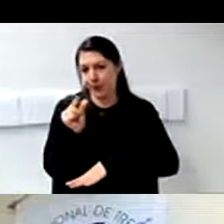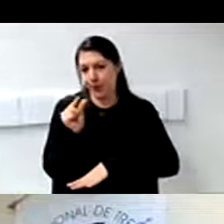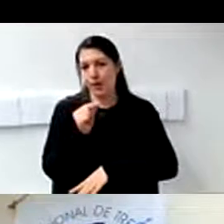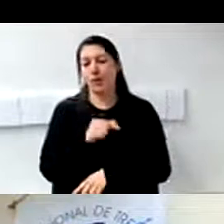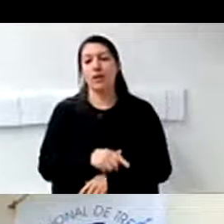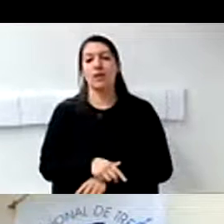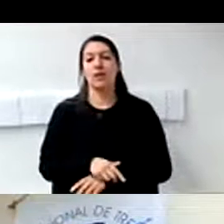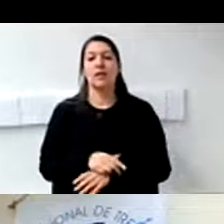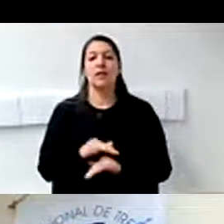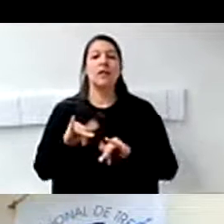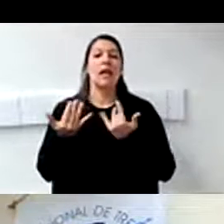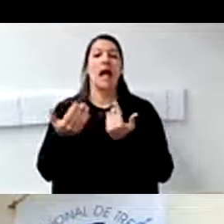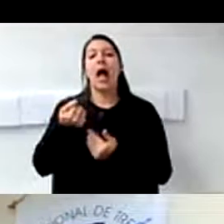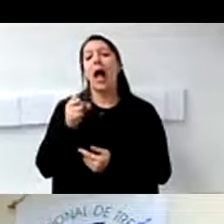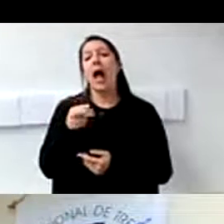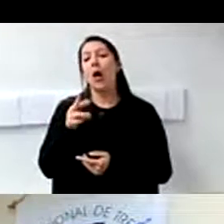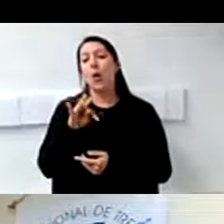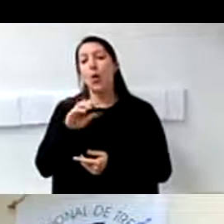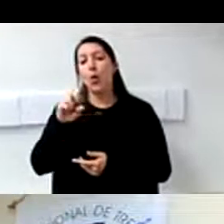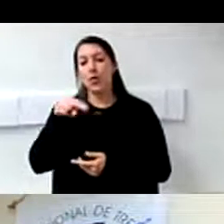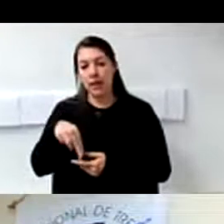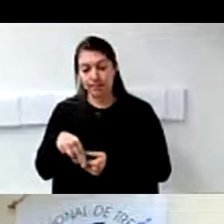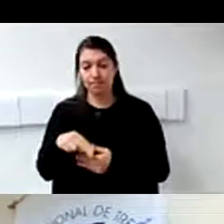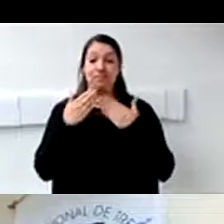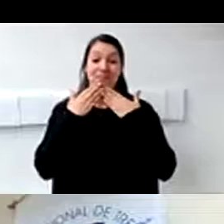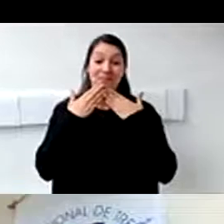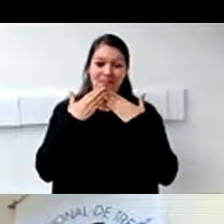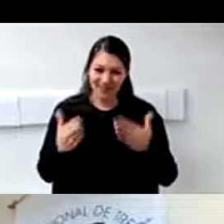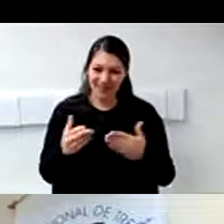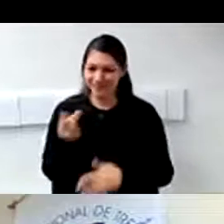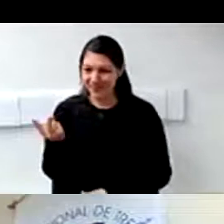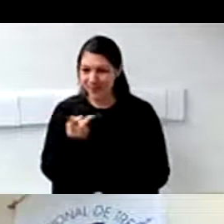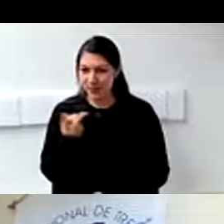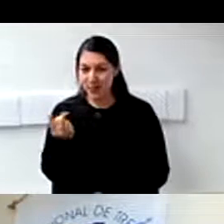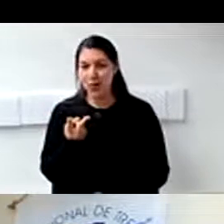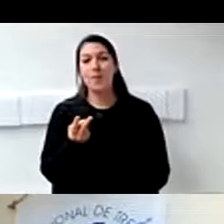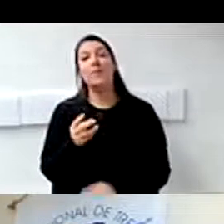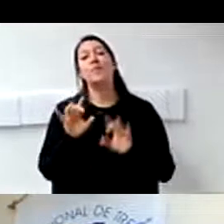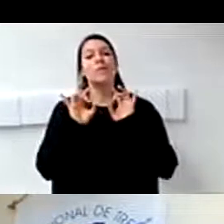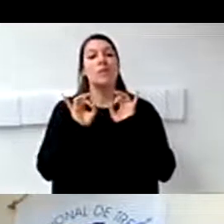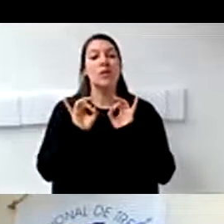ya los paso con Agustín. Sí, gracias Carolina.